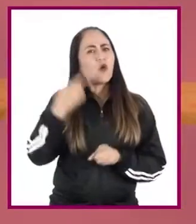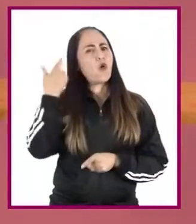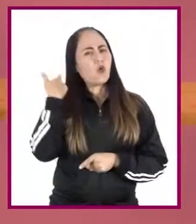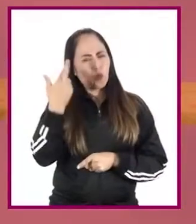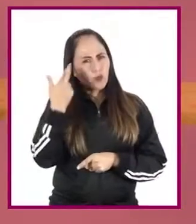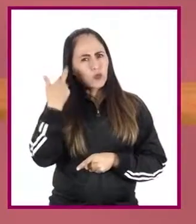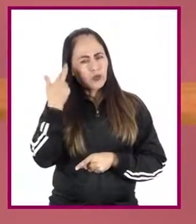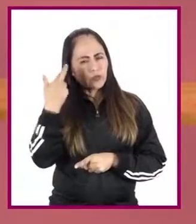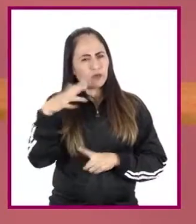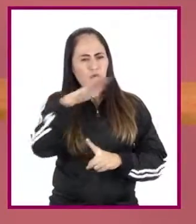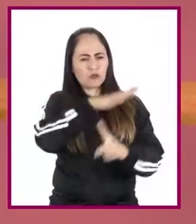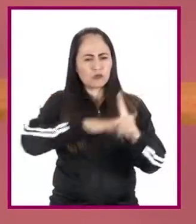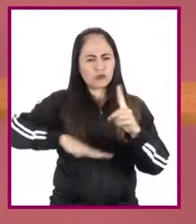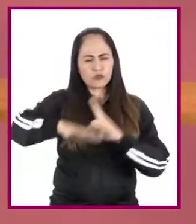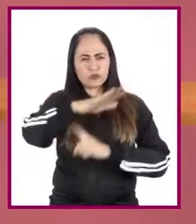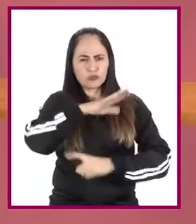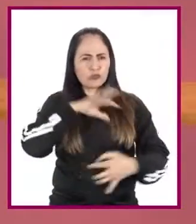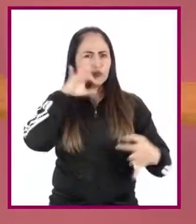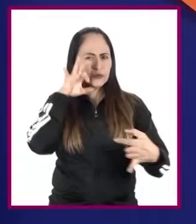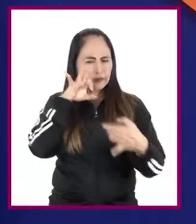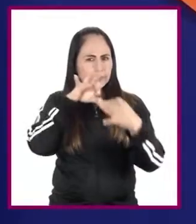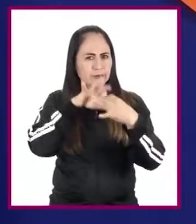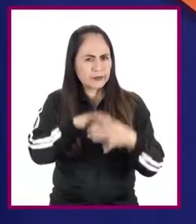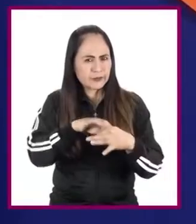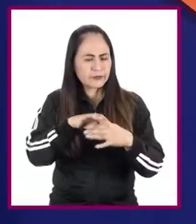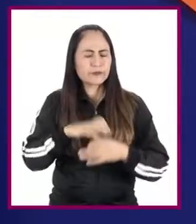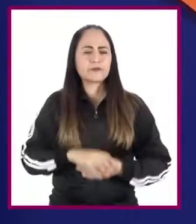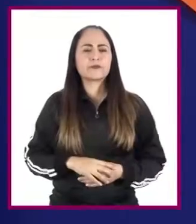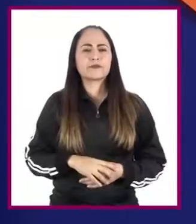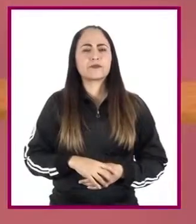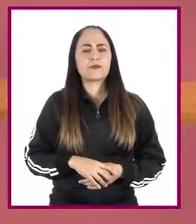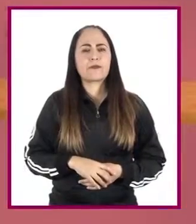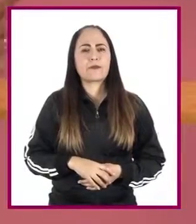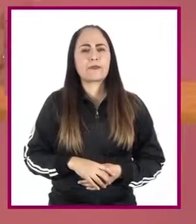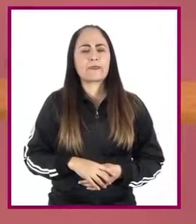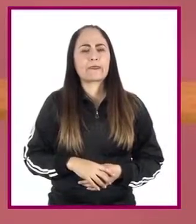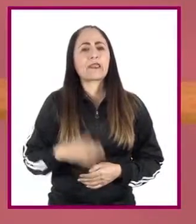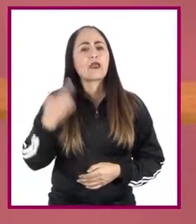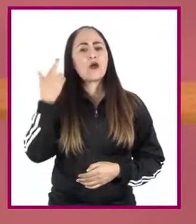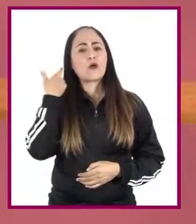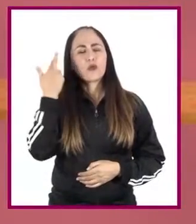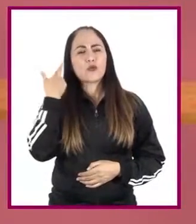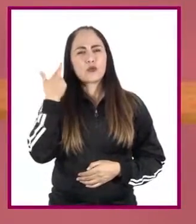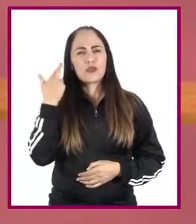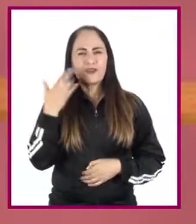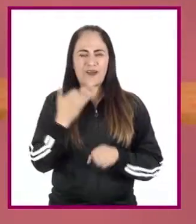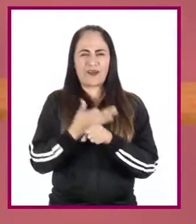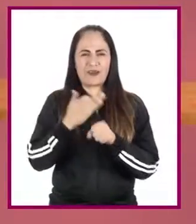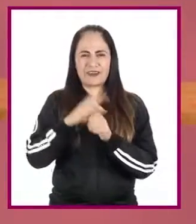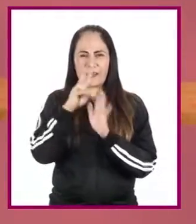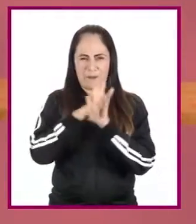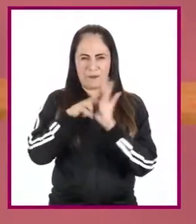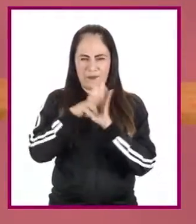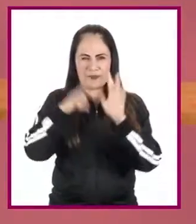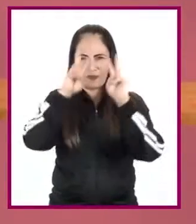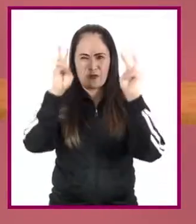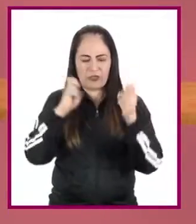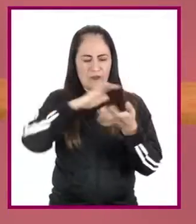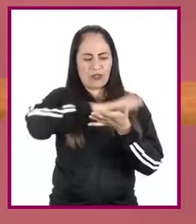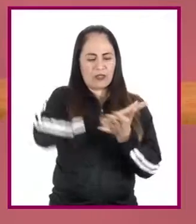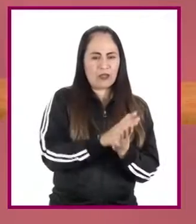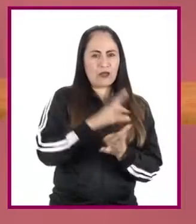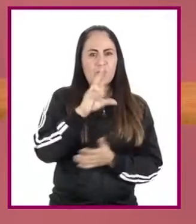ambientar y contextualizar un mensaje. Para entender lo de los sonidos, veamos el video No Discriminación difundido